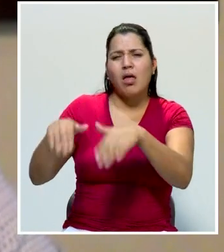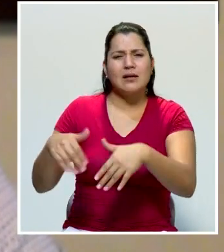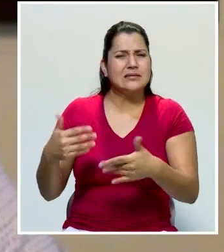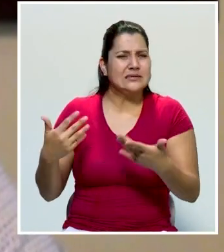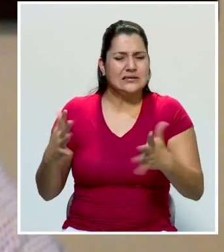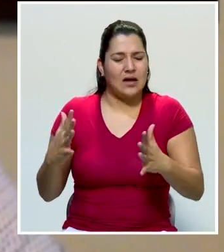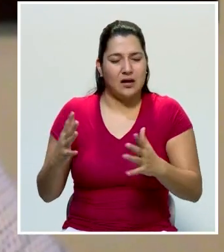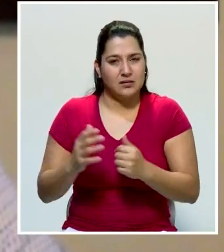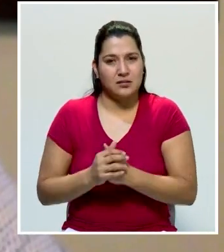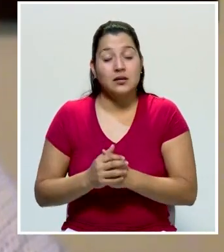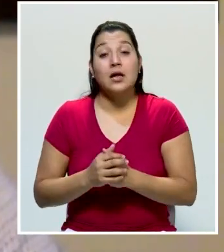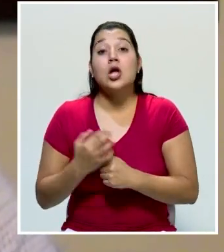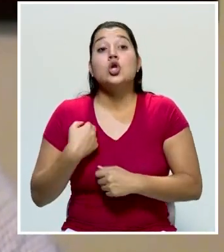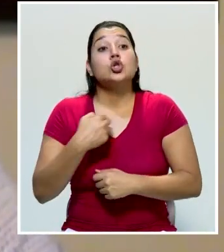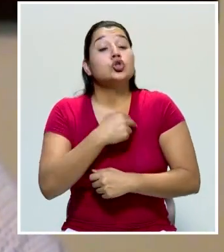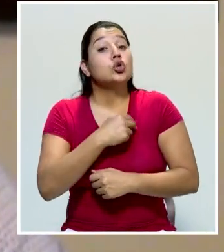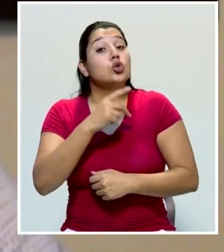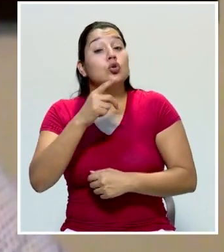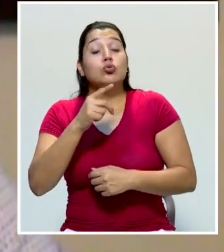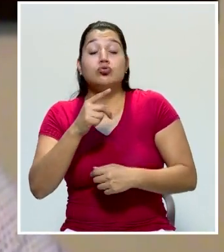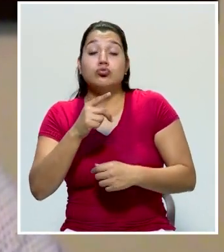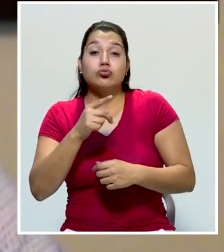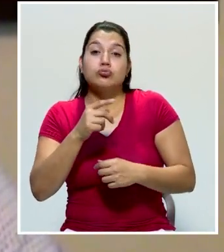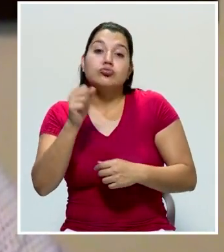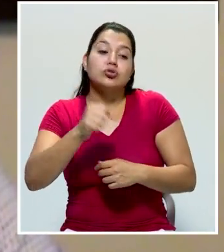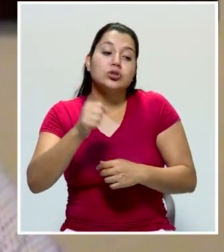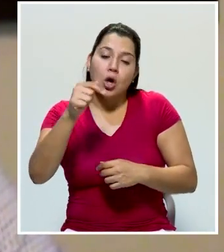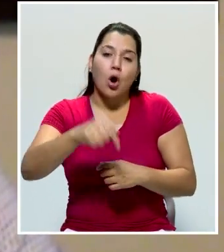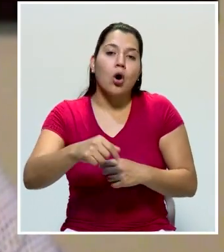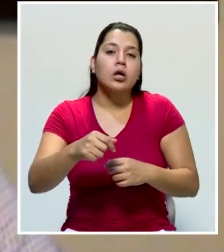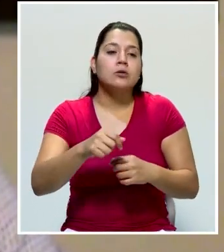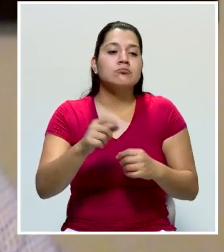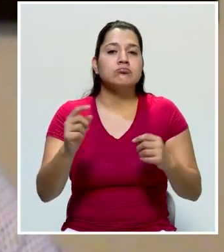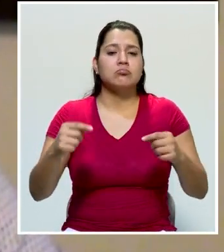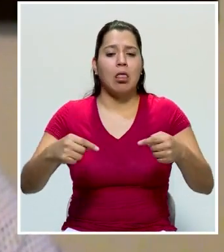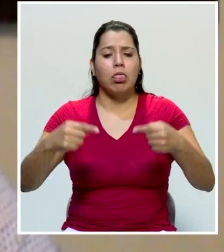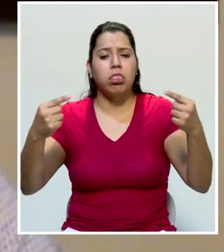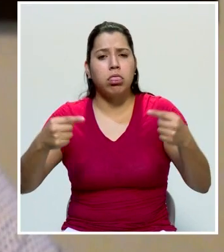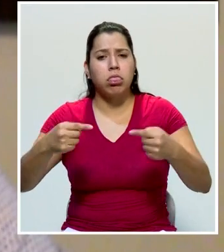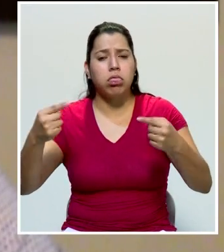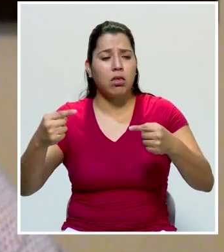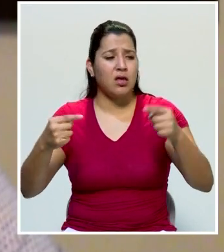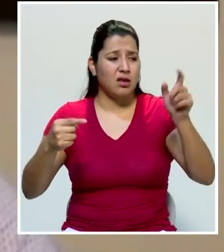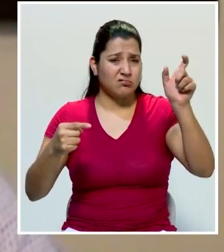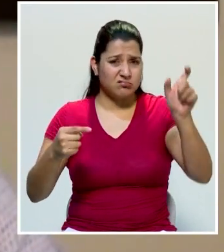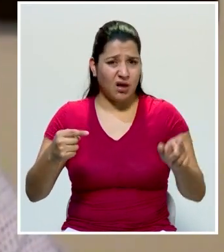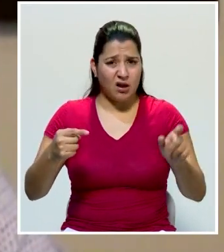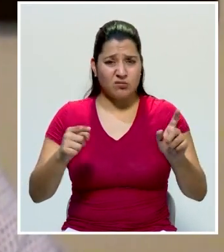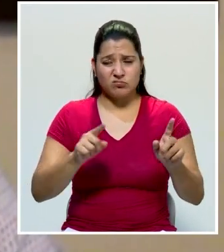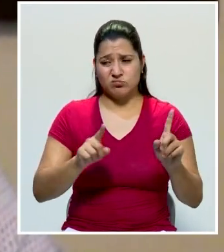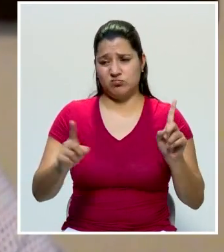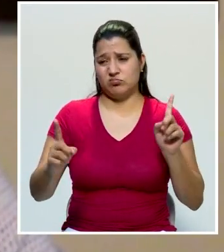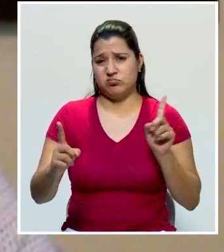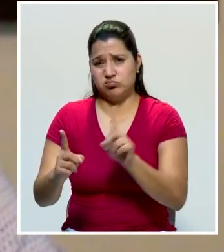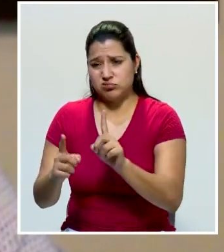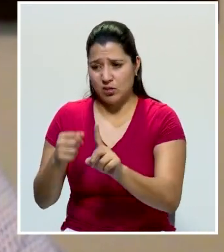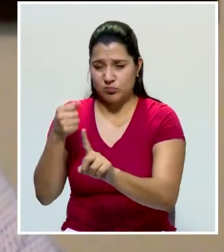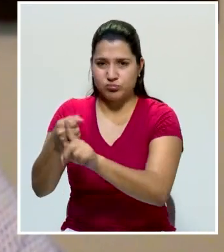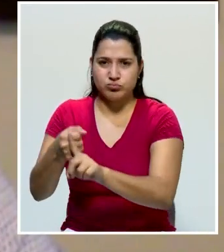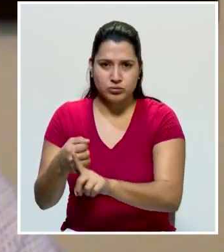que rechazar con absoluta claridad toda muestra de violencia verbal